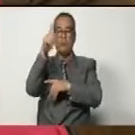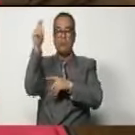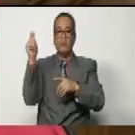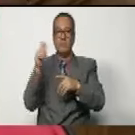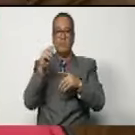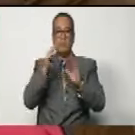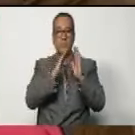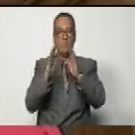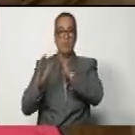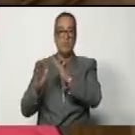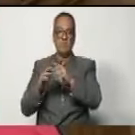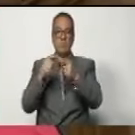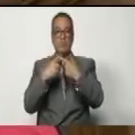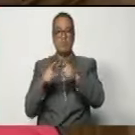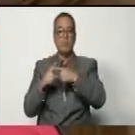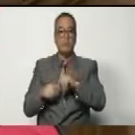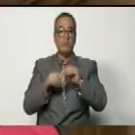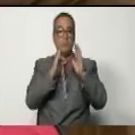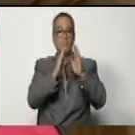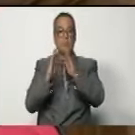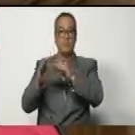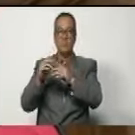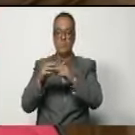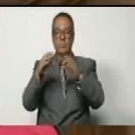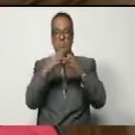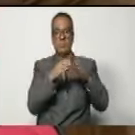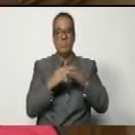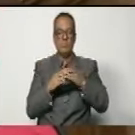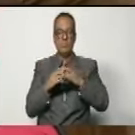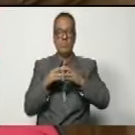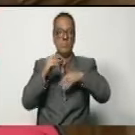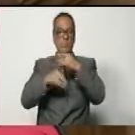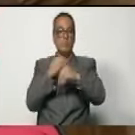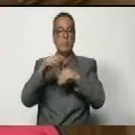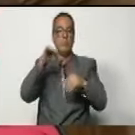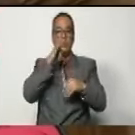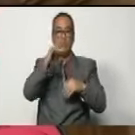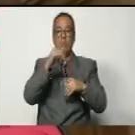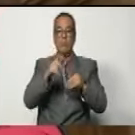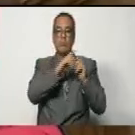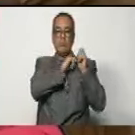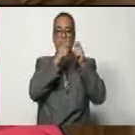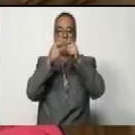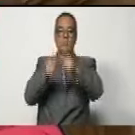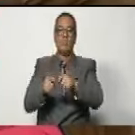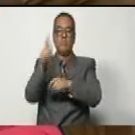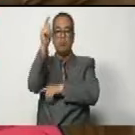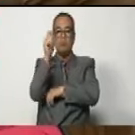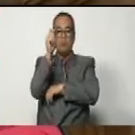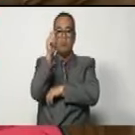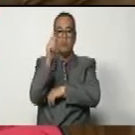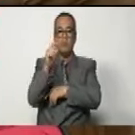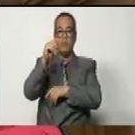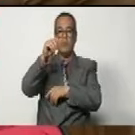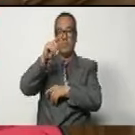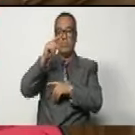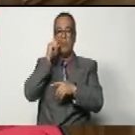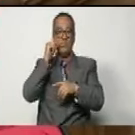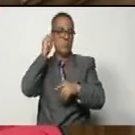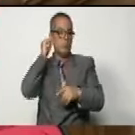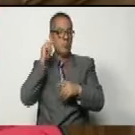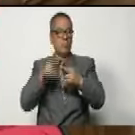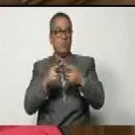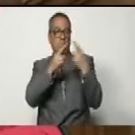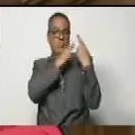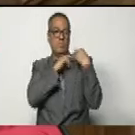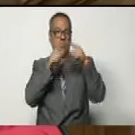diputados coordinadores de los diferentes bloques parlamentarios, mediante las cuales informan la designación de las diputadas y de los diputados